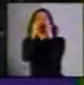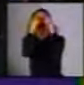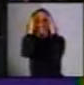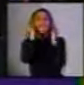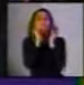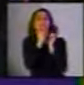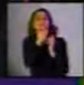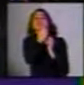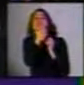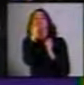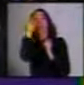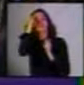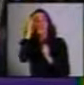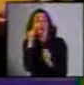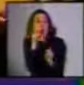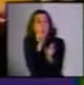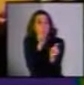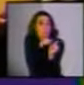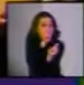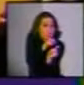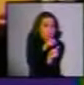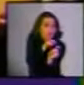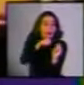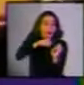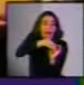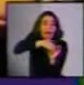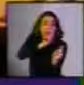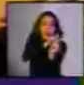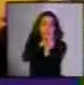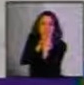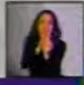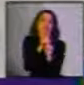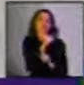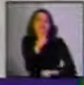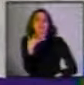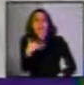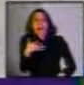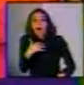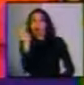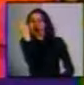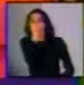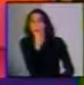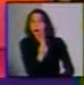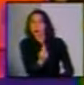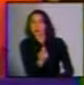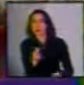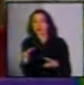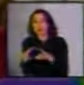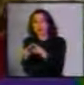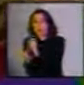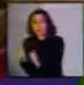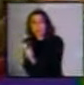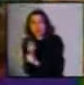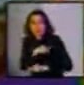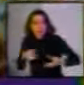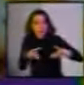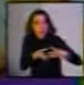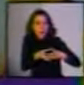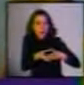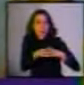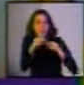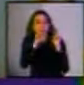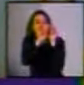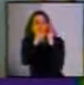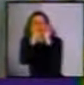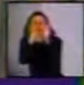Ahora despliega su talento de artesano en obras de artes con inmenso valor. Junto a su equipo recompone cada pieza importante para la